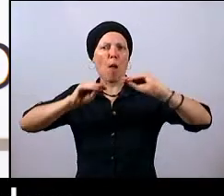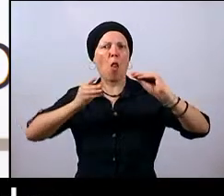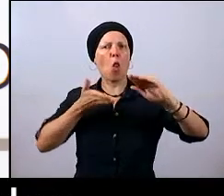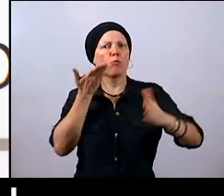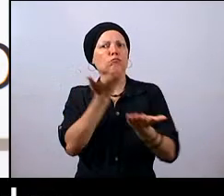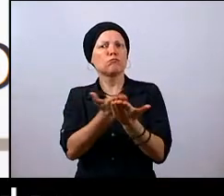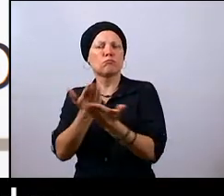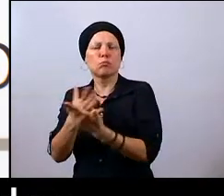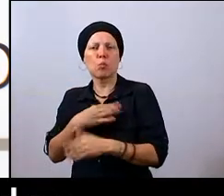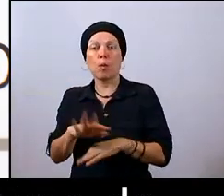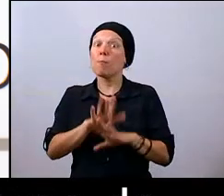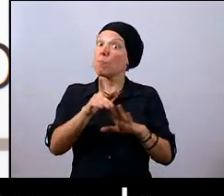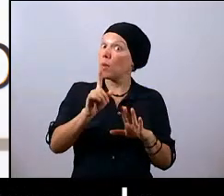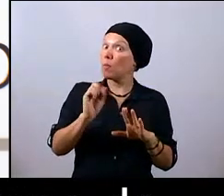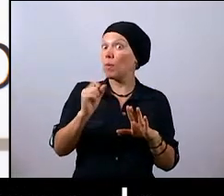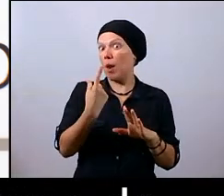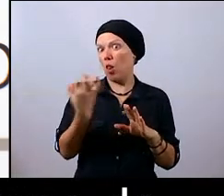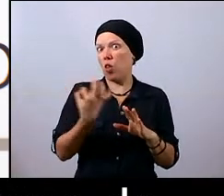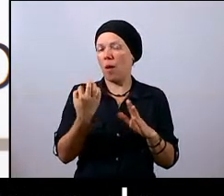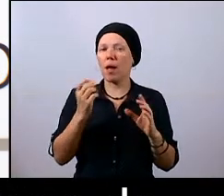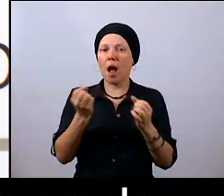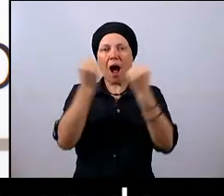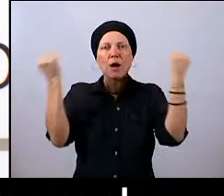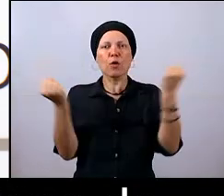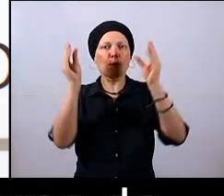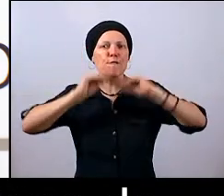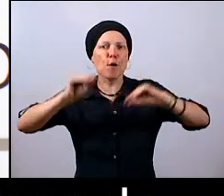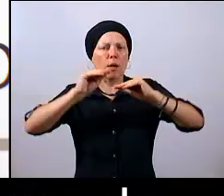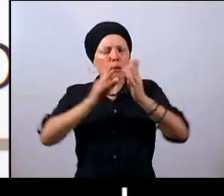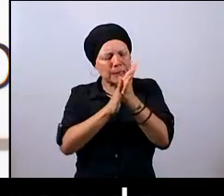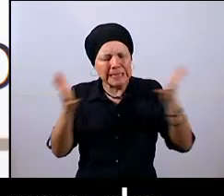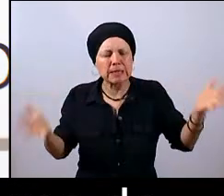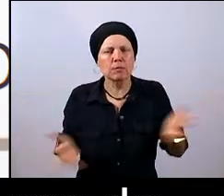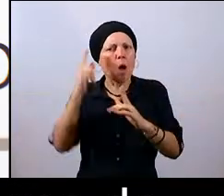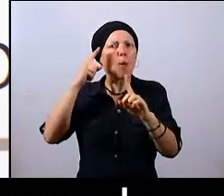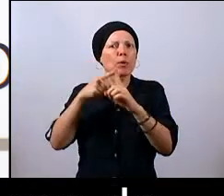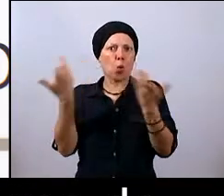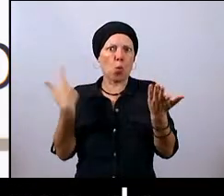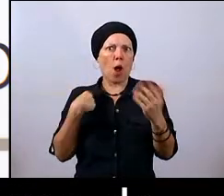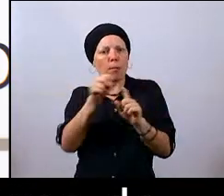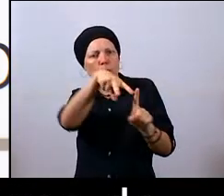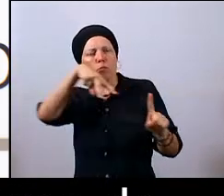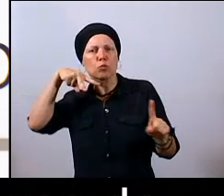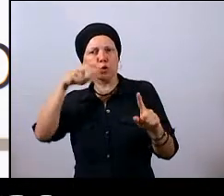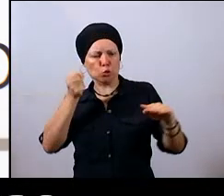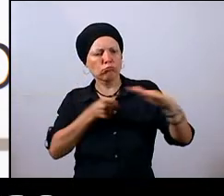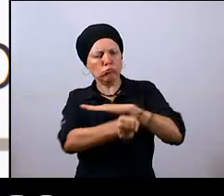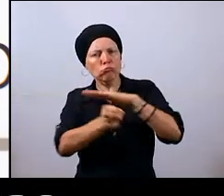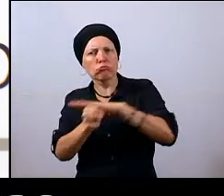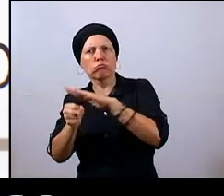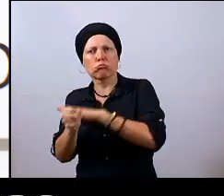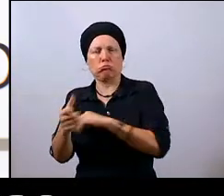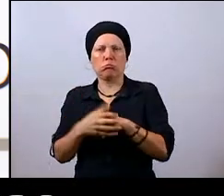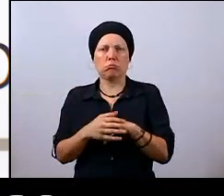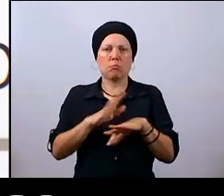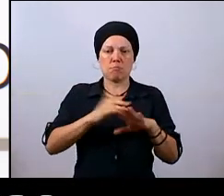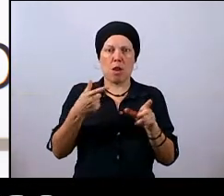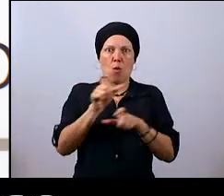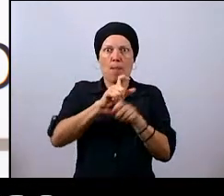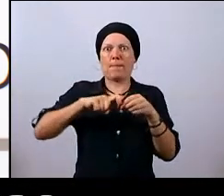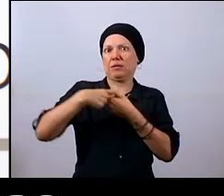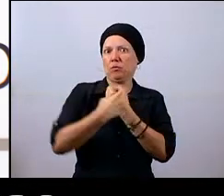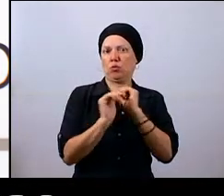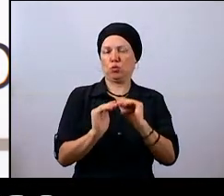que impulsen acciones formativas para mejorar esas perspectivas laborales de sus